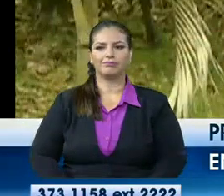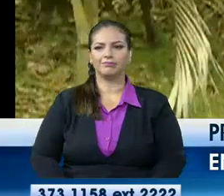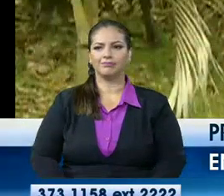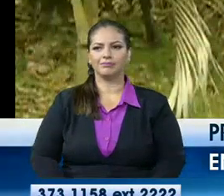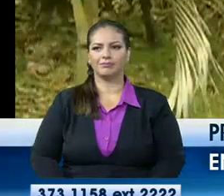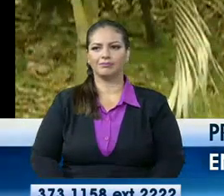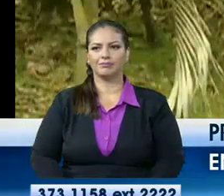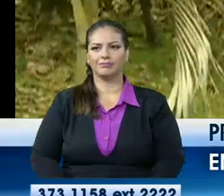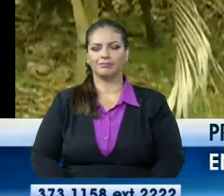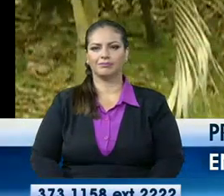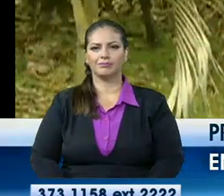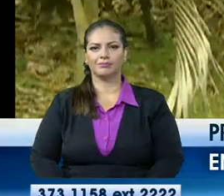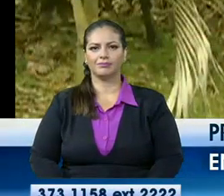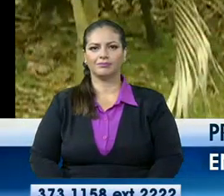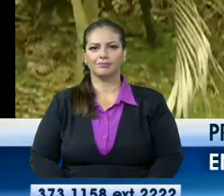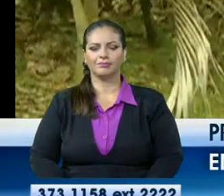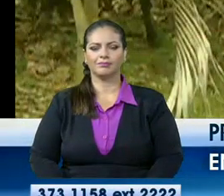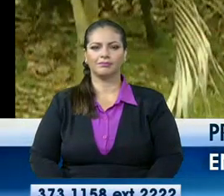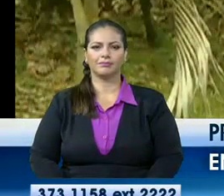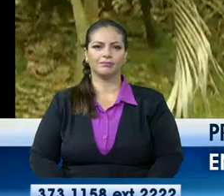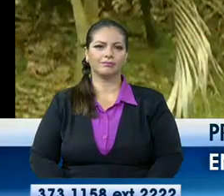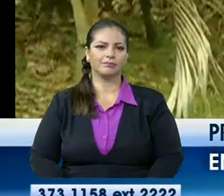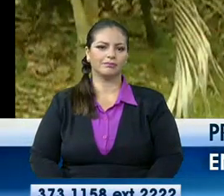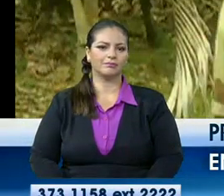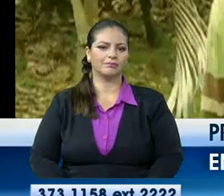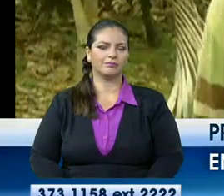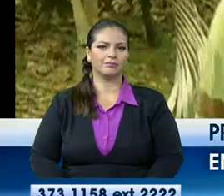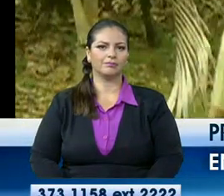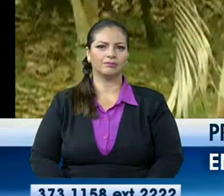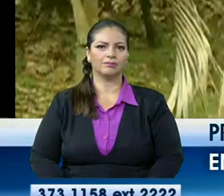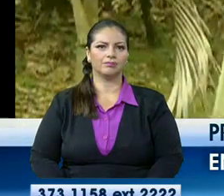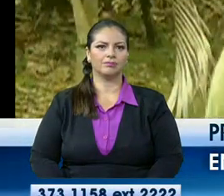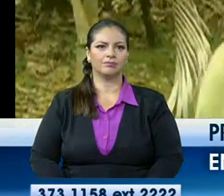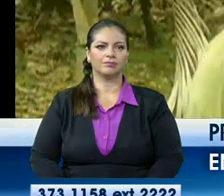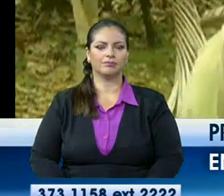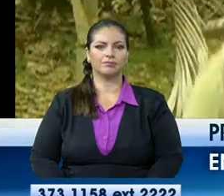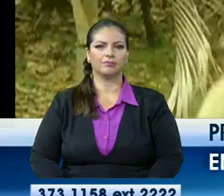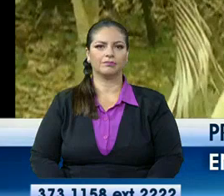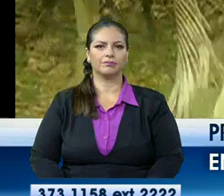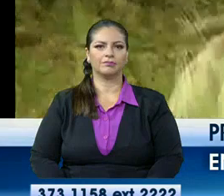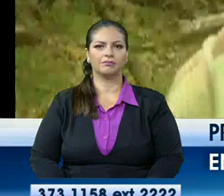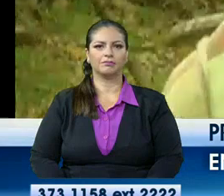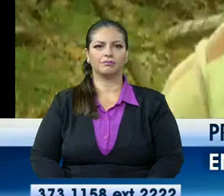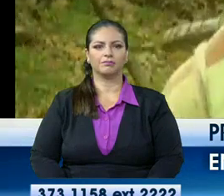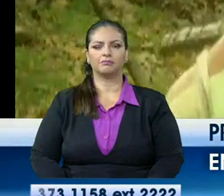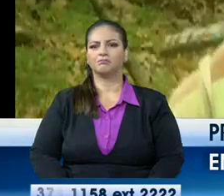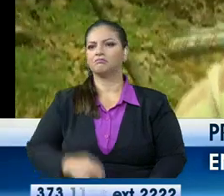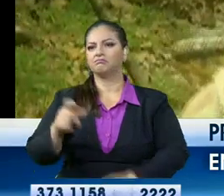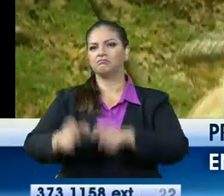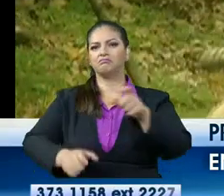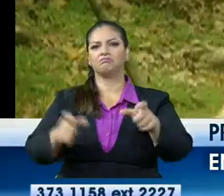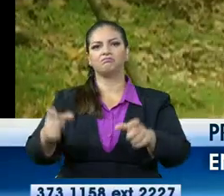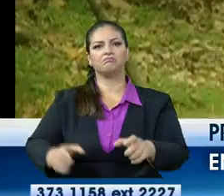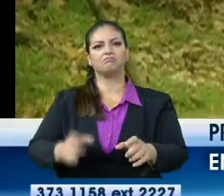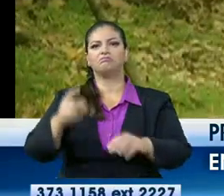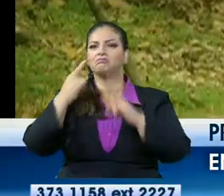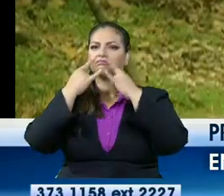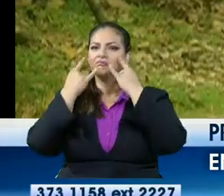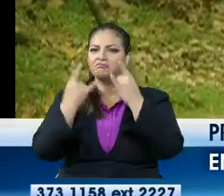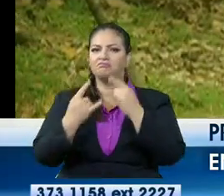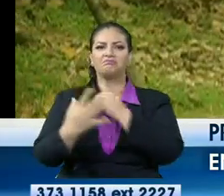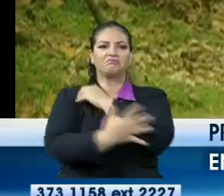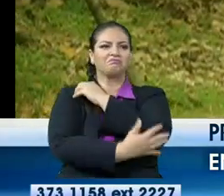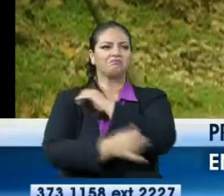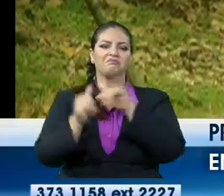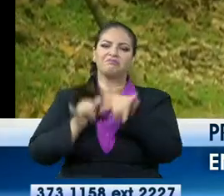sé. La vencida, sí señor. Pobres hijos y humildes somos hermanos. Pobres hijos